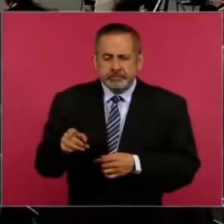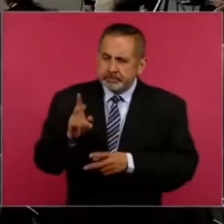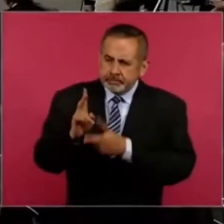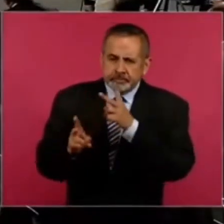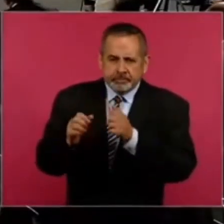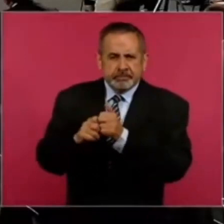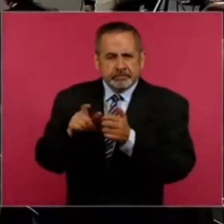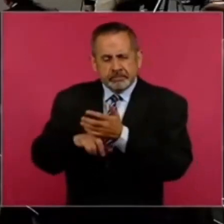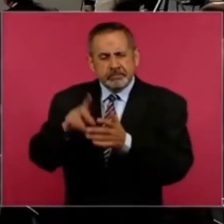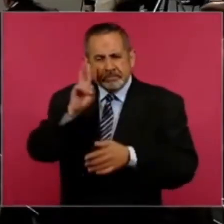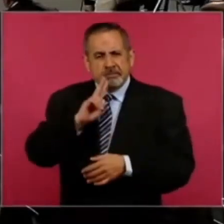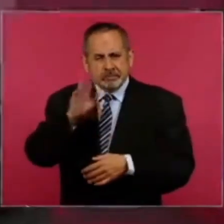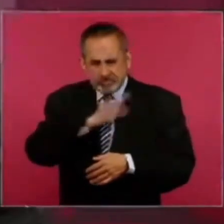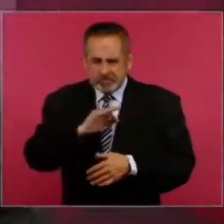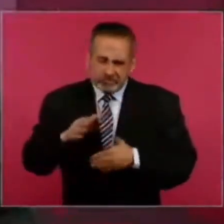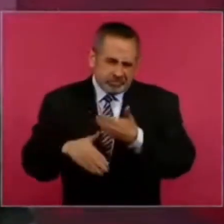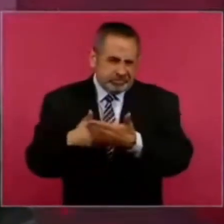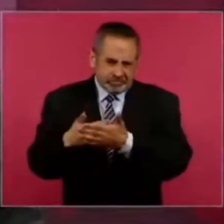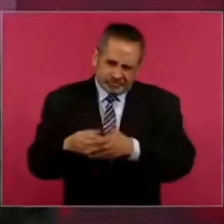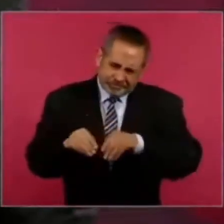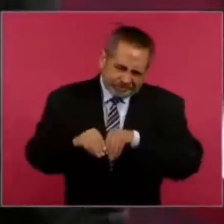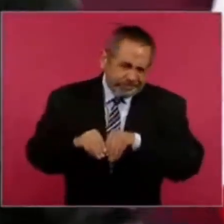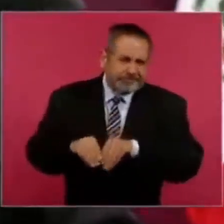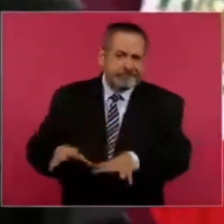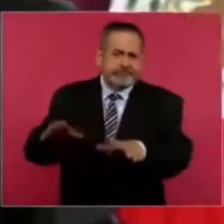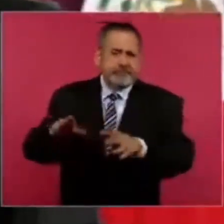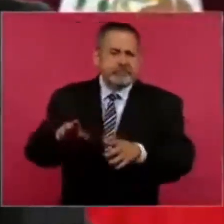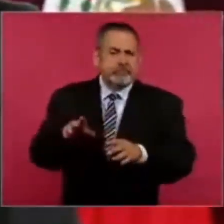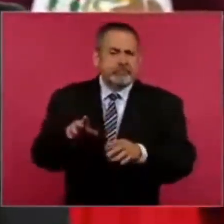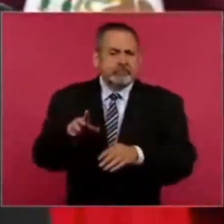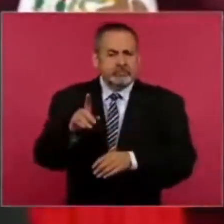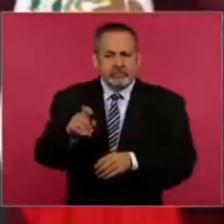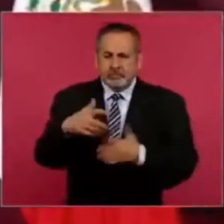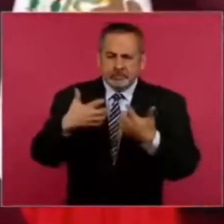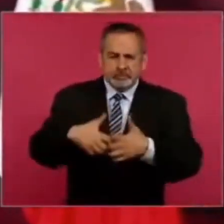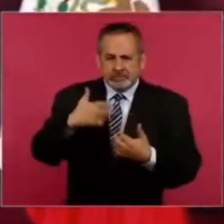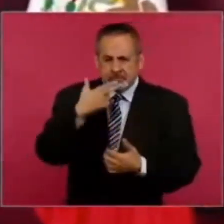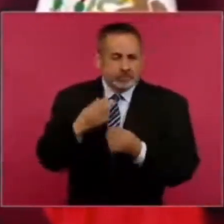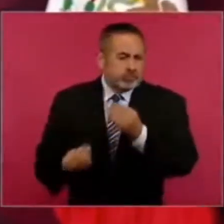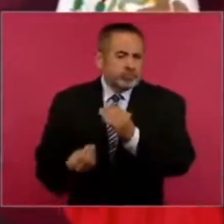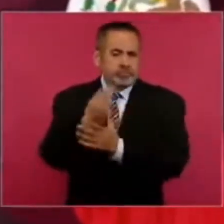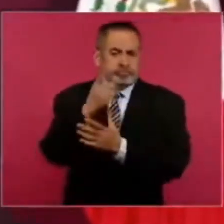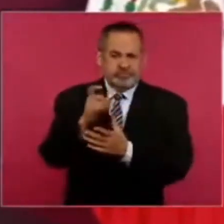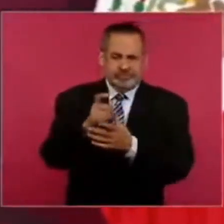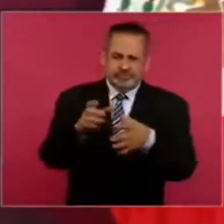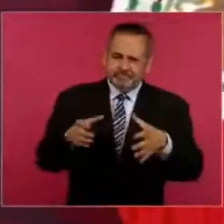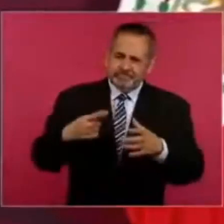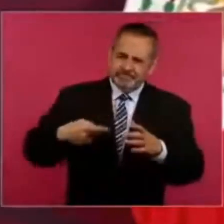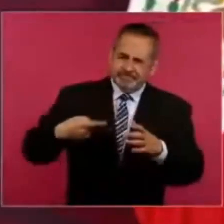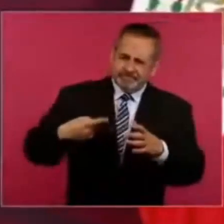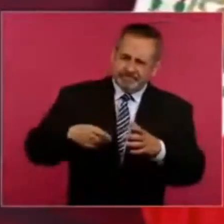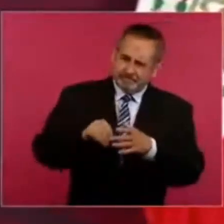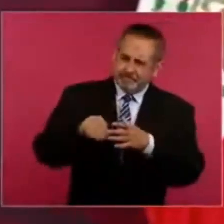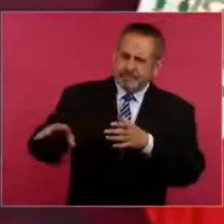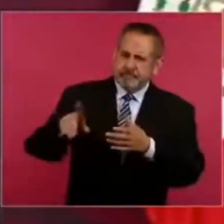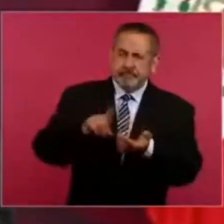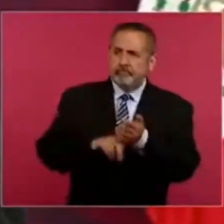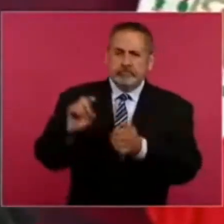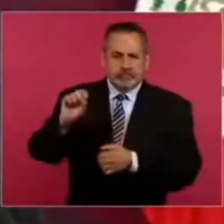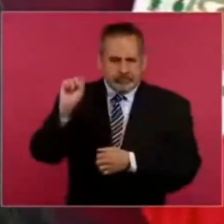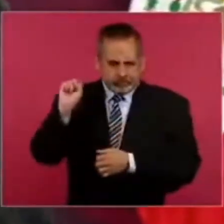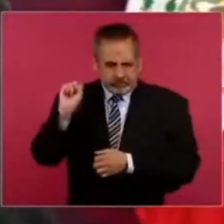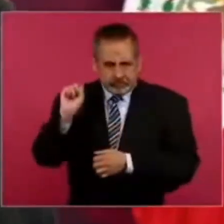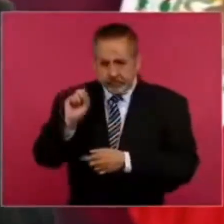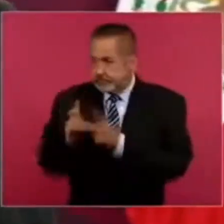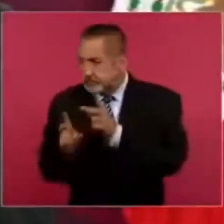hiciéramos lo posible para que entrara a funcionar la nueva bomba el sábado. Pero hablé